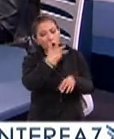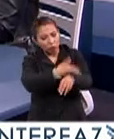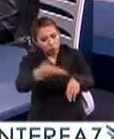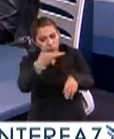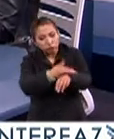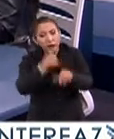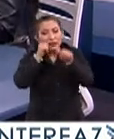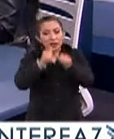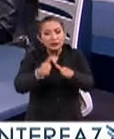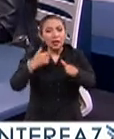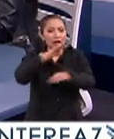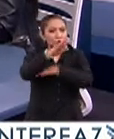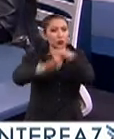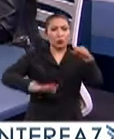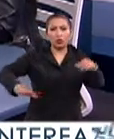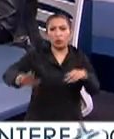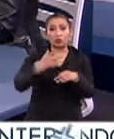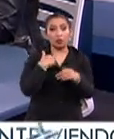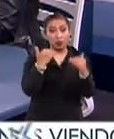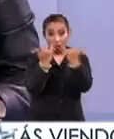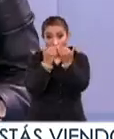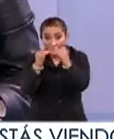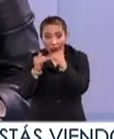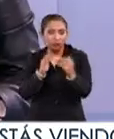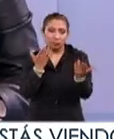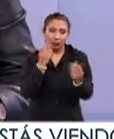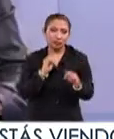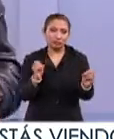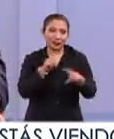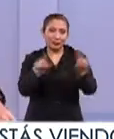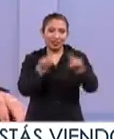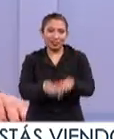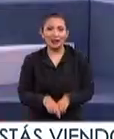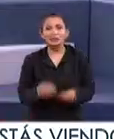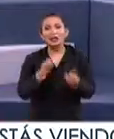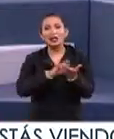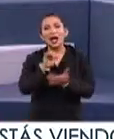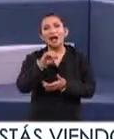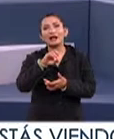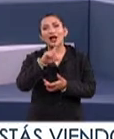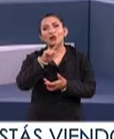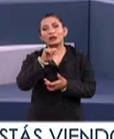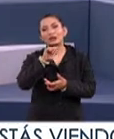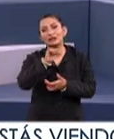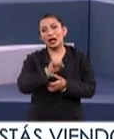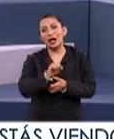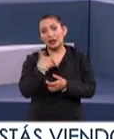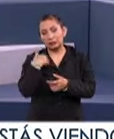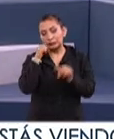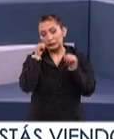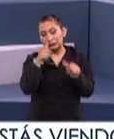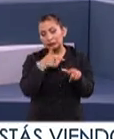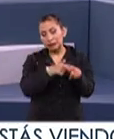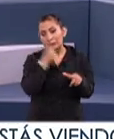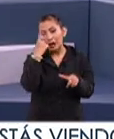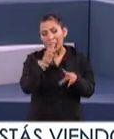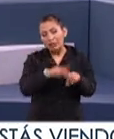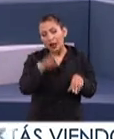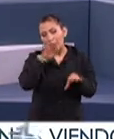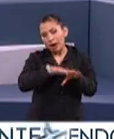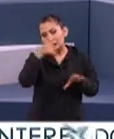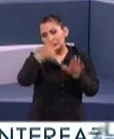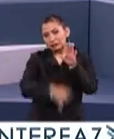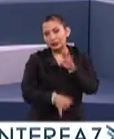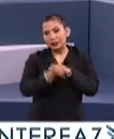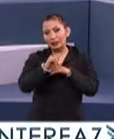que se atienda a la población, ¿no? Porque no es homogénea en la Ciudad de México. Muy bien. Pues muchas gracias, Ana Luisa, por este reportaje. Estaremos pendientes para analizar más